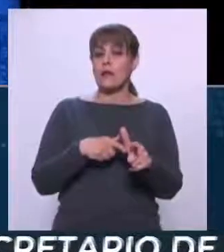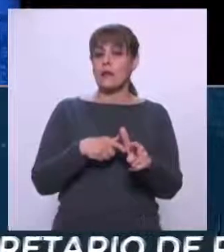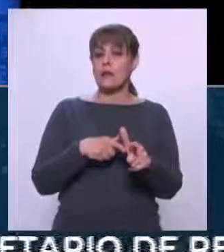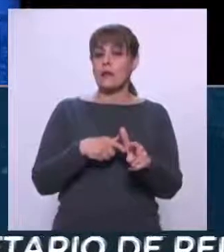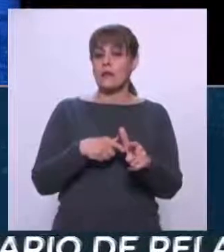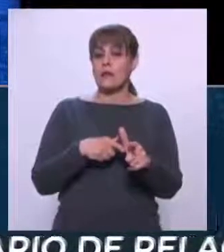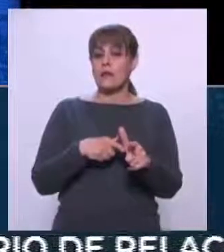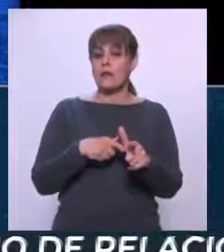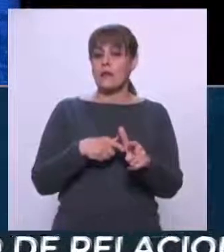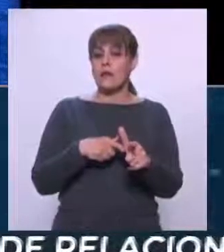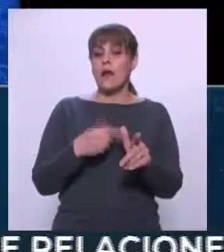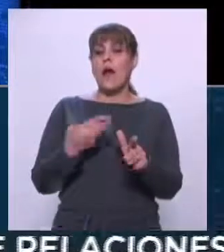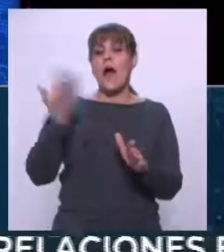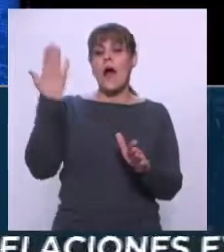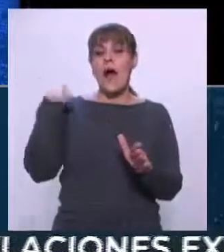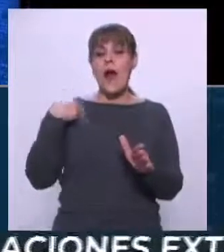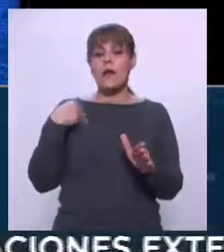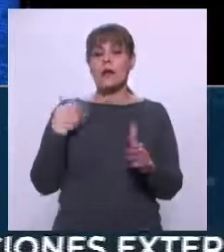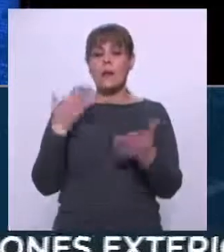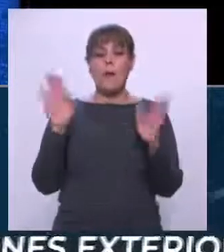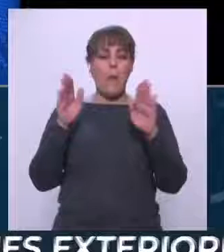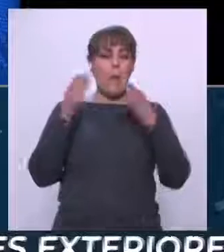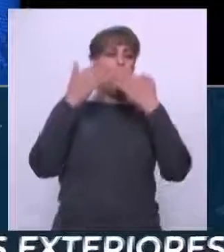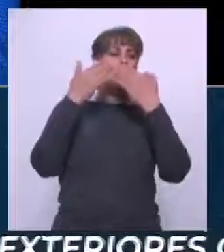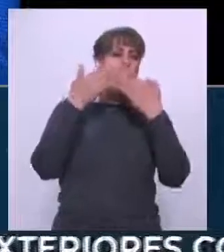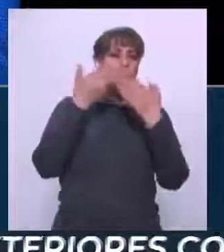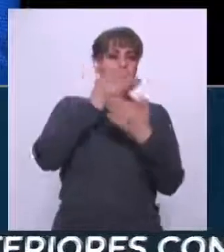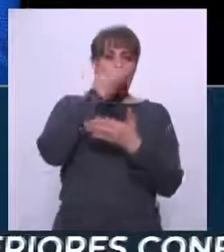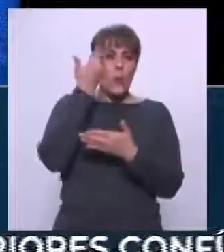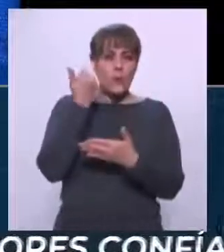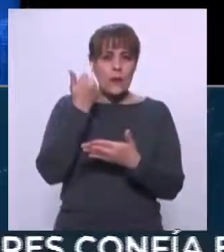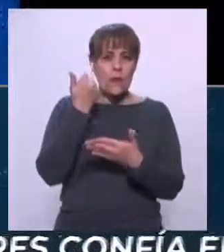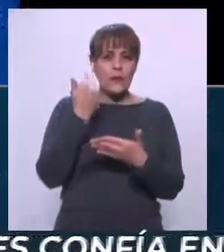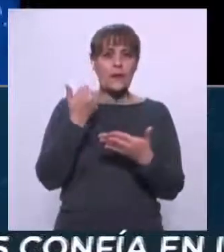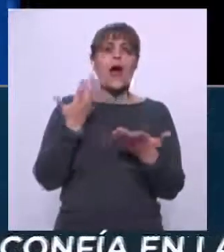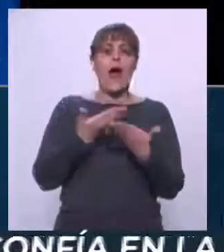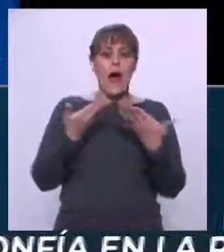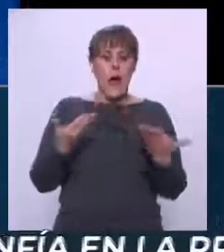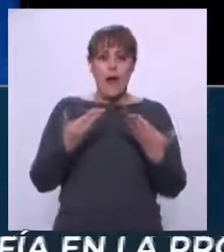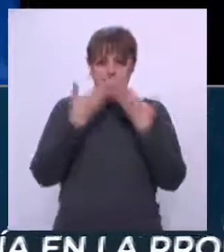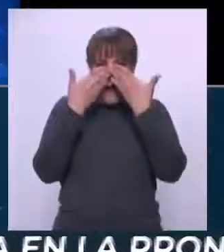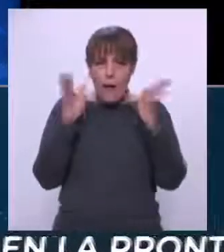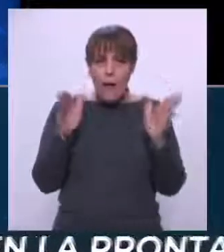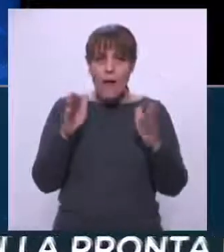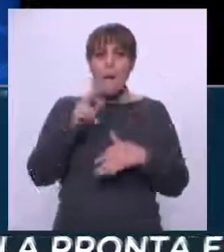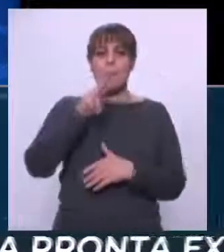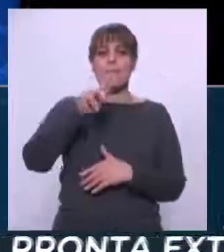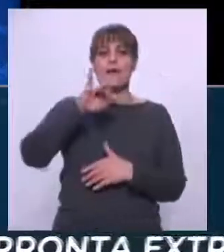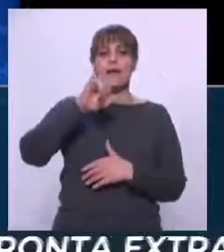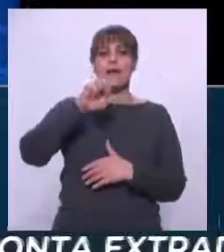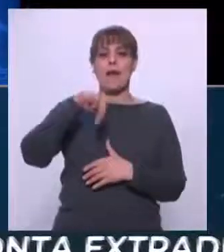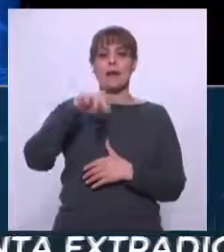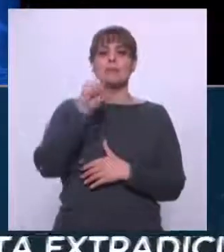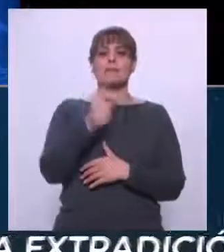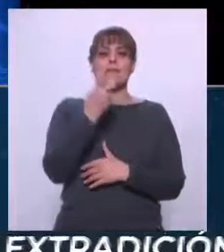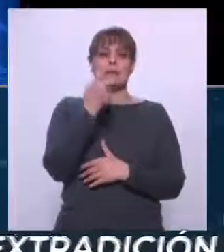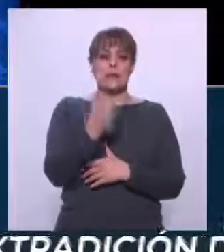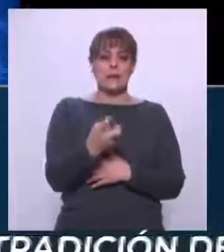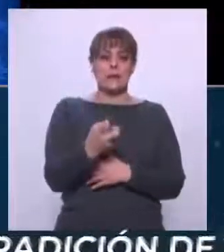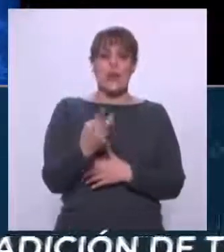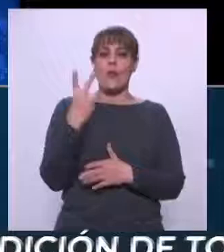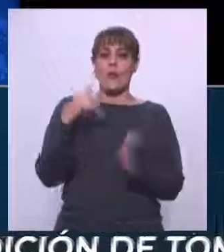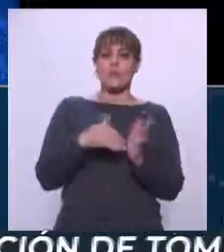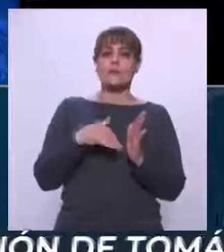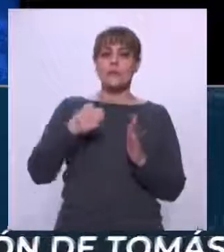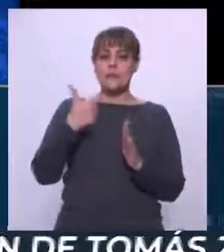ha quedado nítidamente claro, que es el PRIAN, que desde entonces, en el 2006, operaron